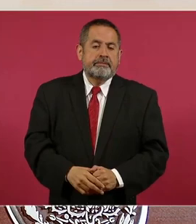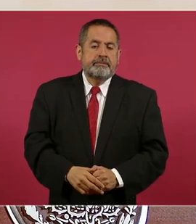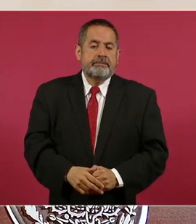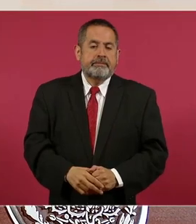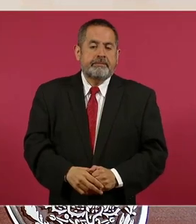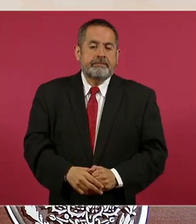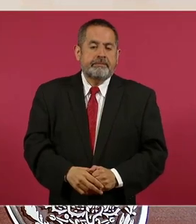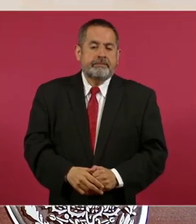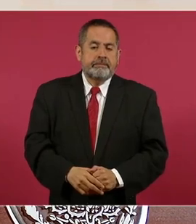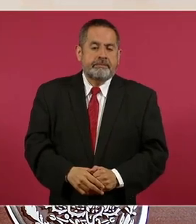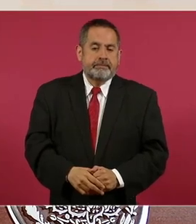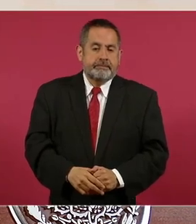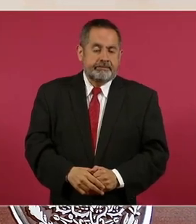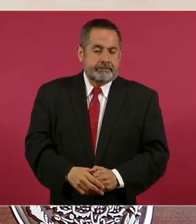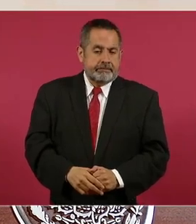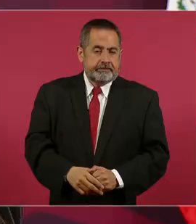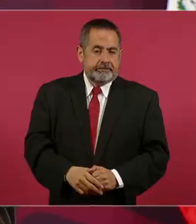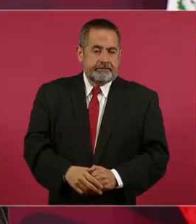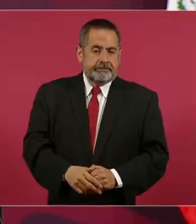Porque